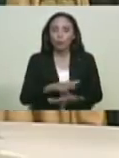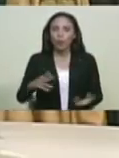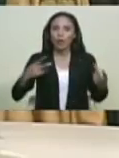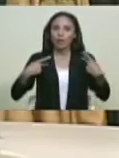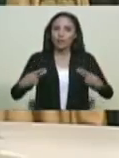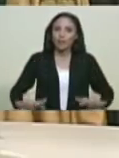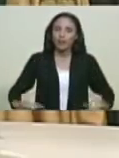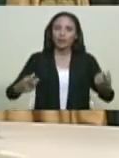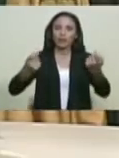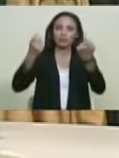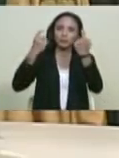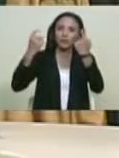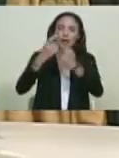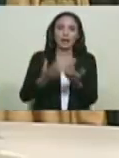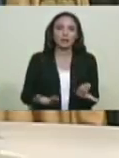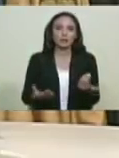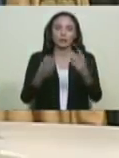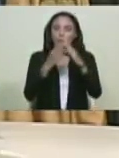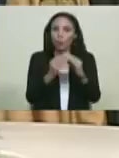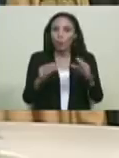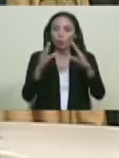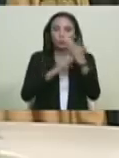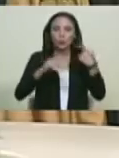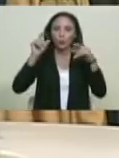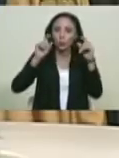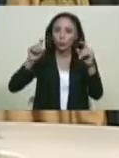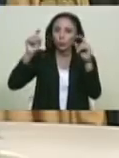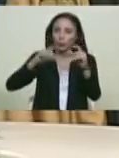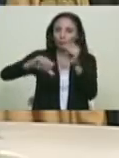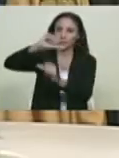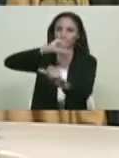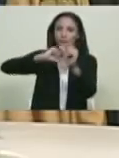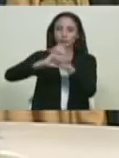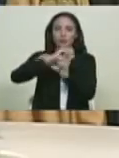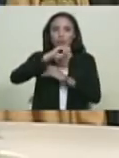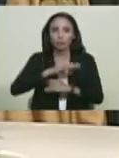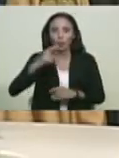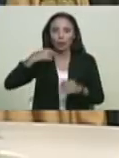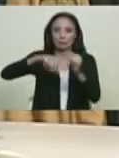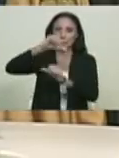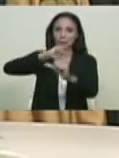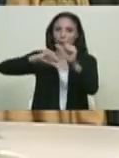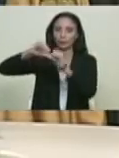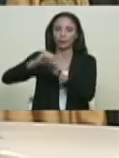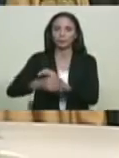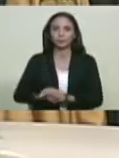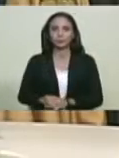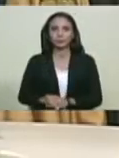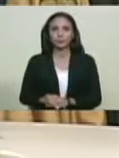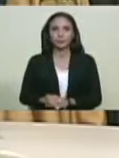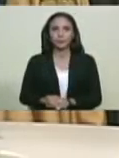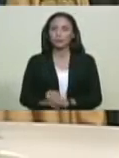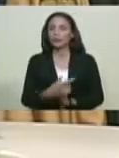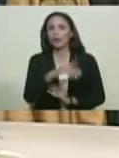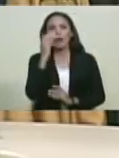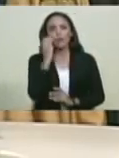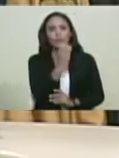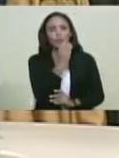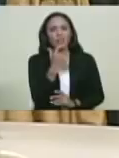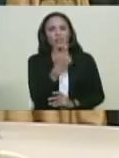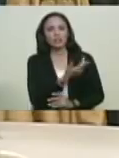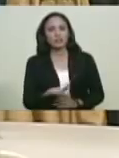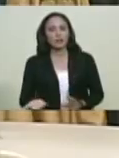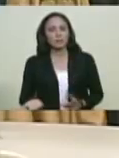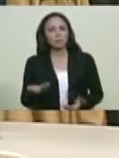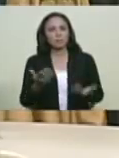las enseñanzas las lecciones que dejó para la historia de fidel se decía lo